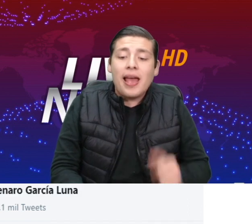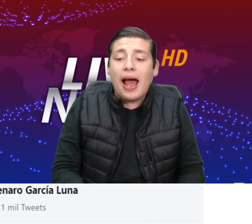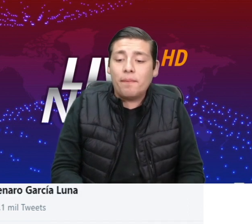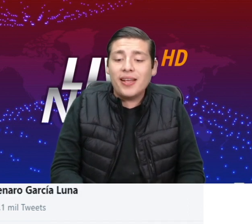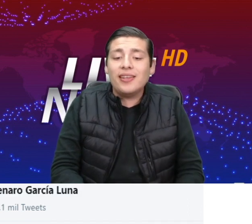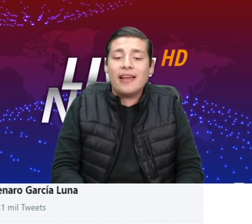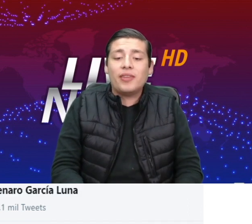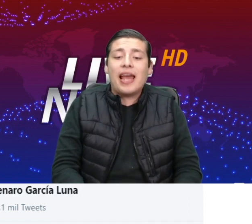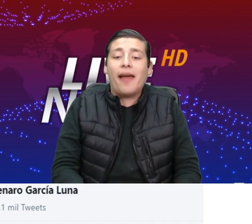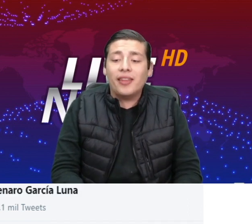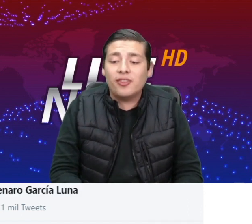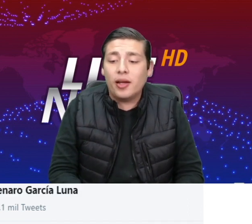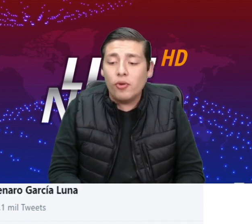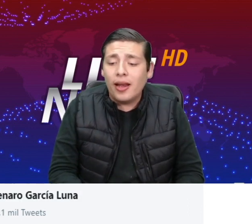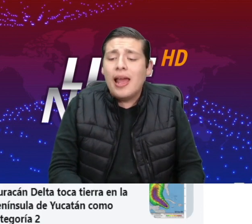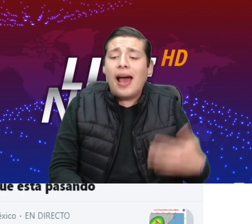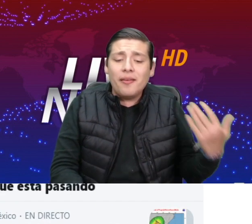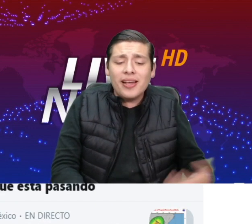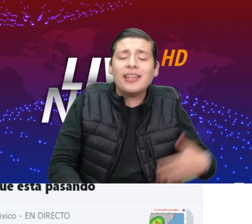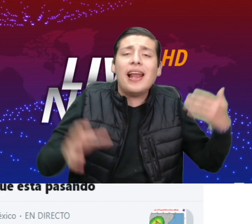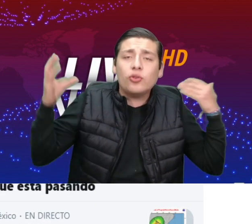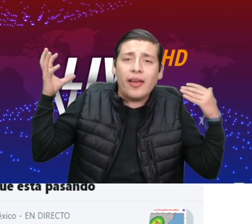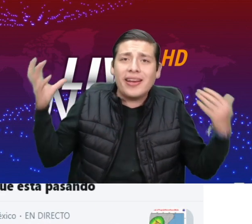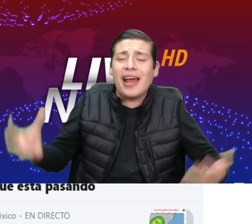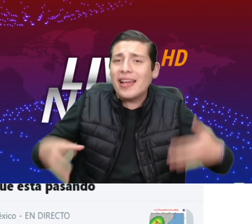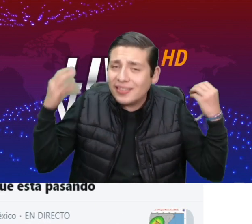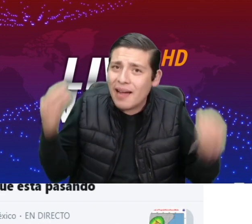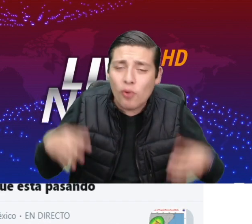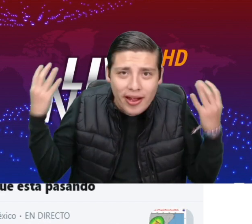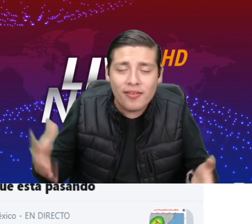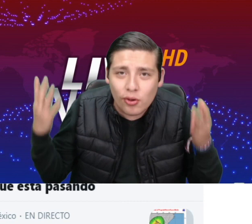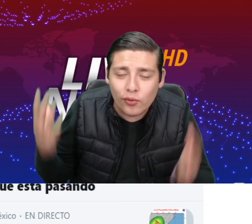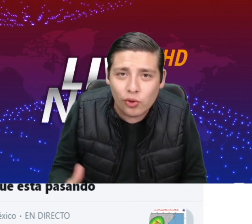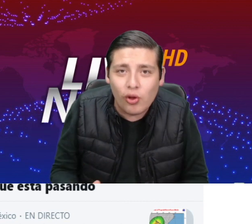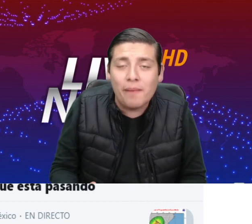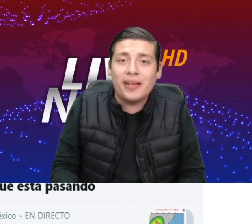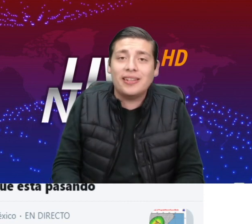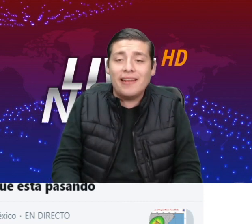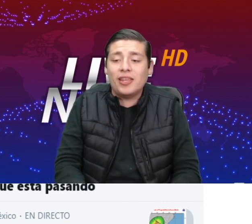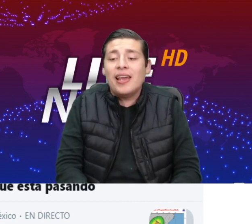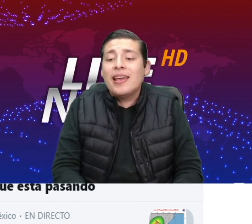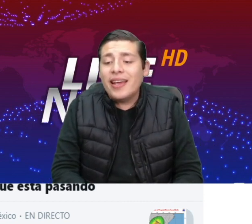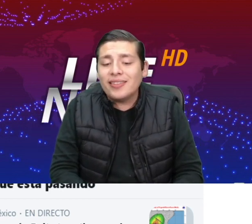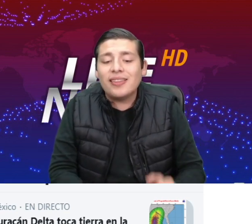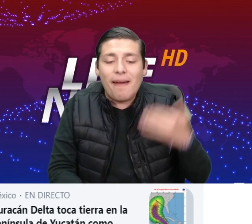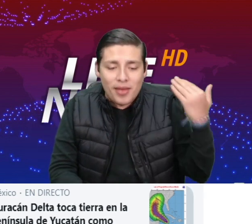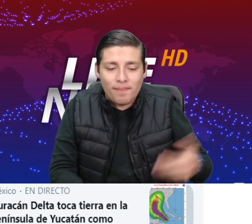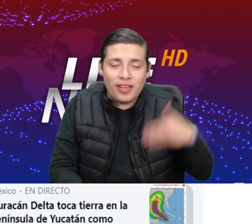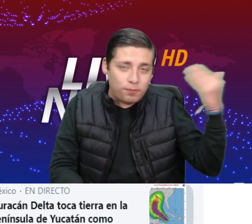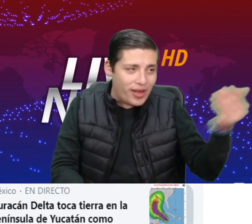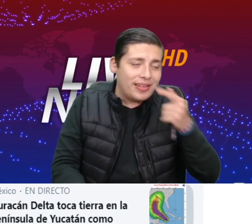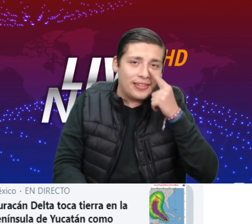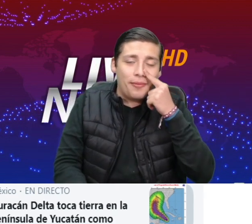parar al presidente Andrés Manuel. Además, que la ciudadanía está apoyando con todo al presidente, y es que